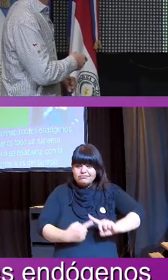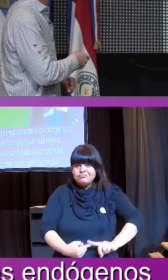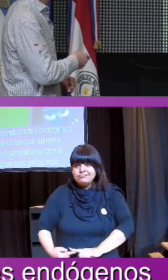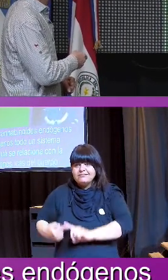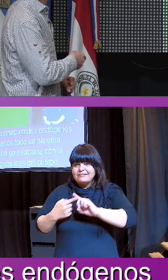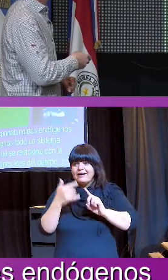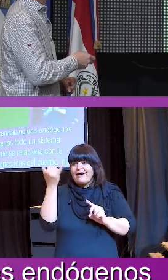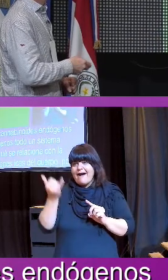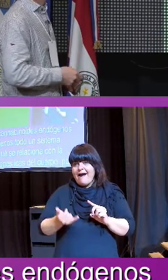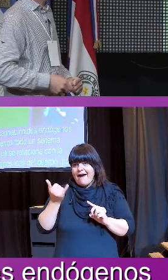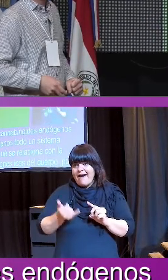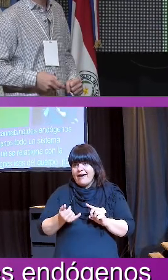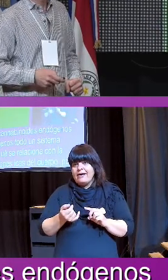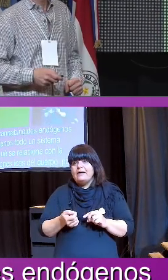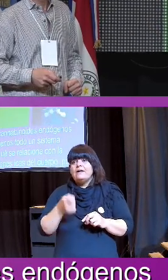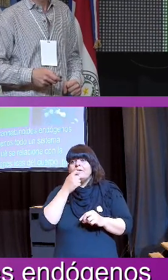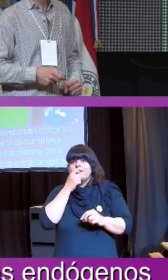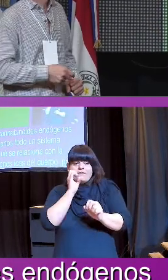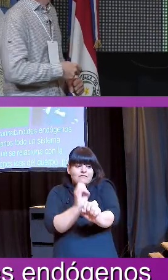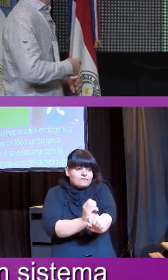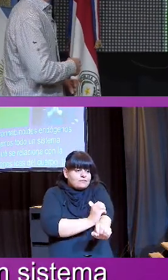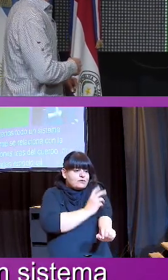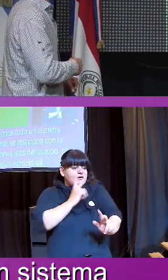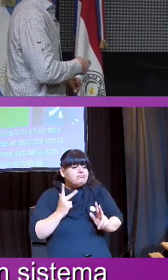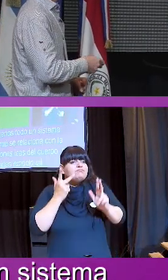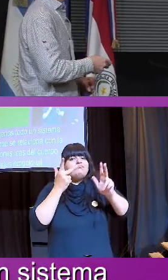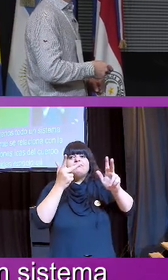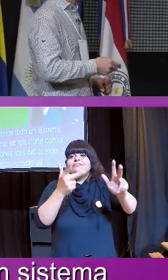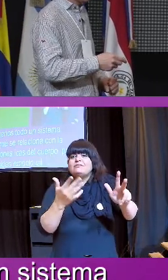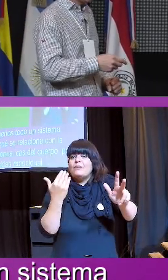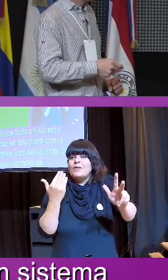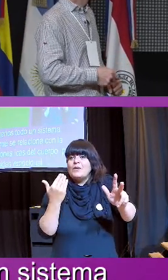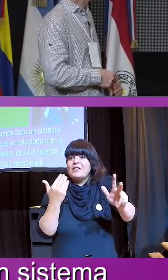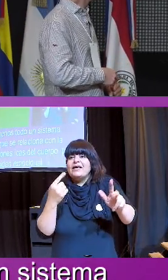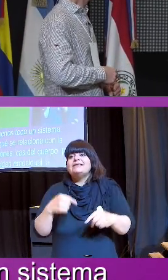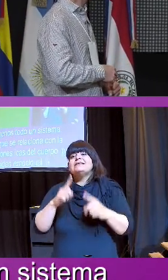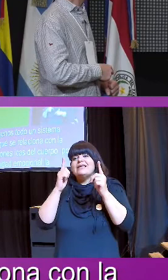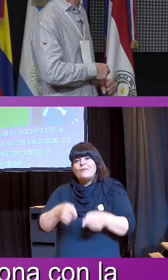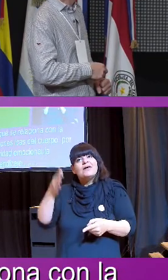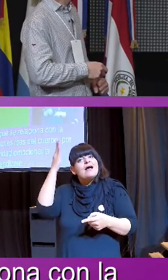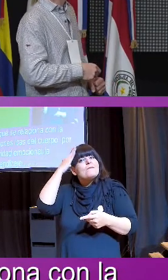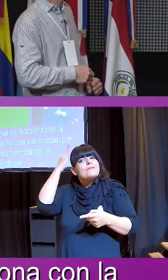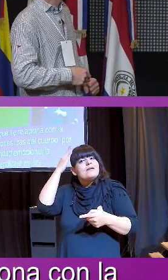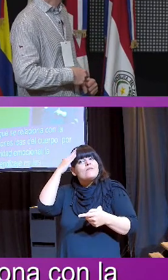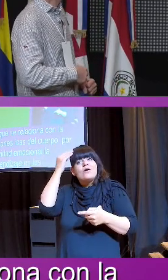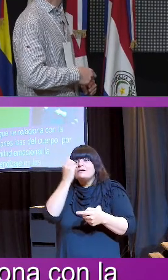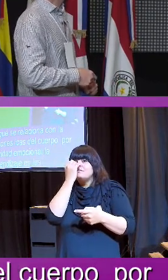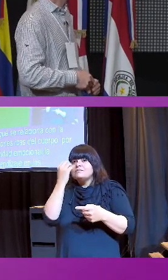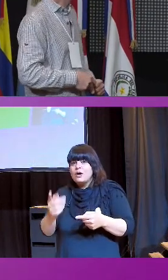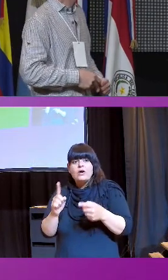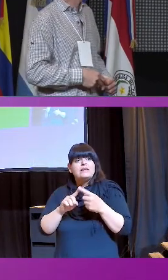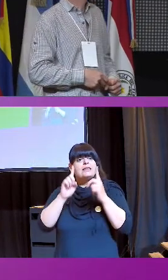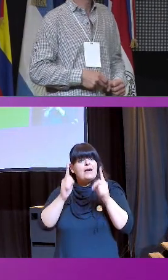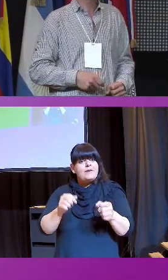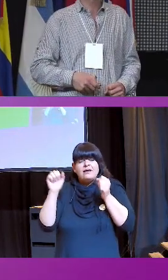Por ejemplo, la regulación de la reactividad emocional, la modulación de la memoria y el aprendizaje, la susceptibilidad a las convulsiones,